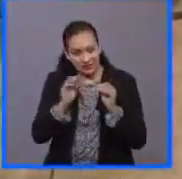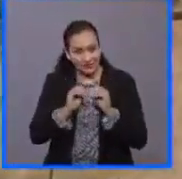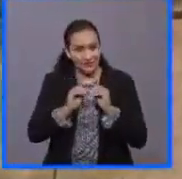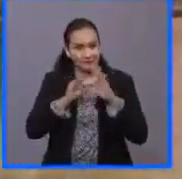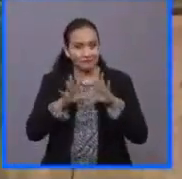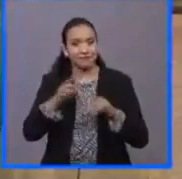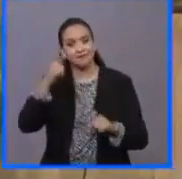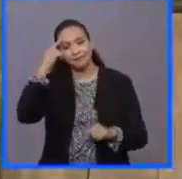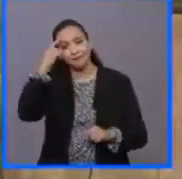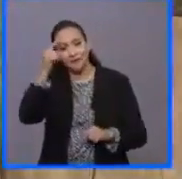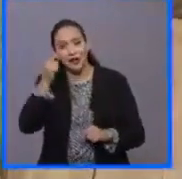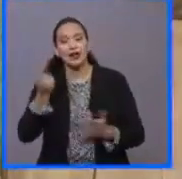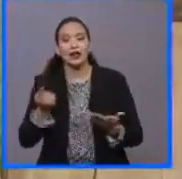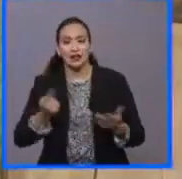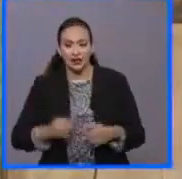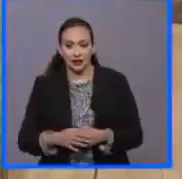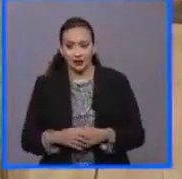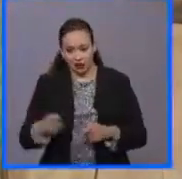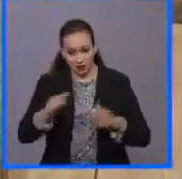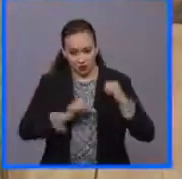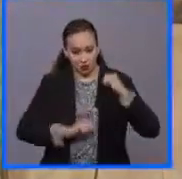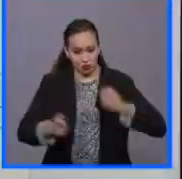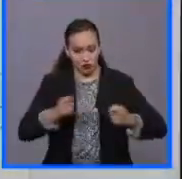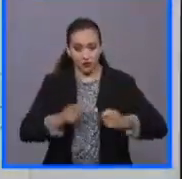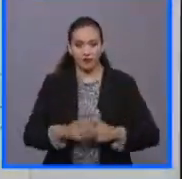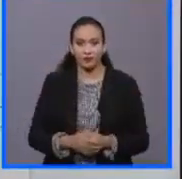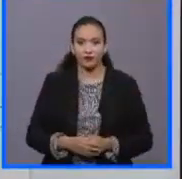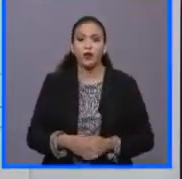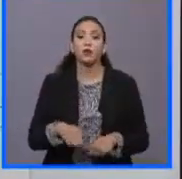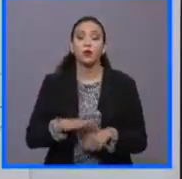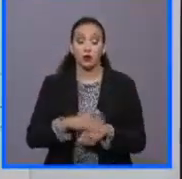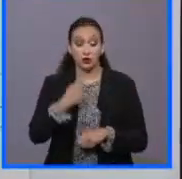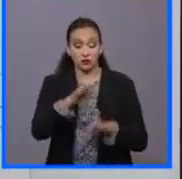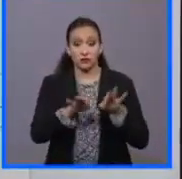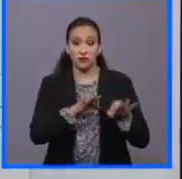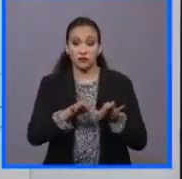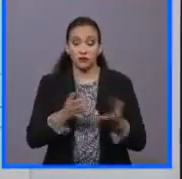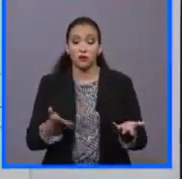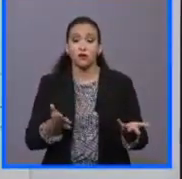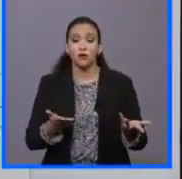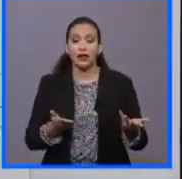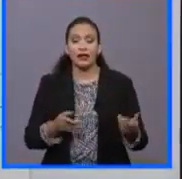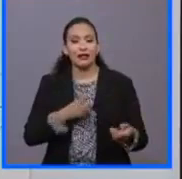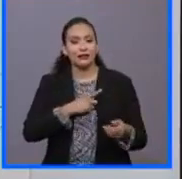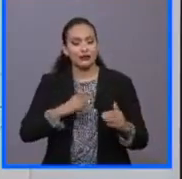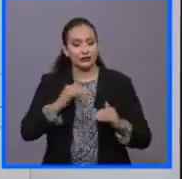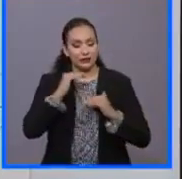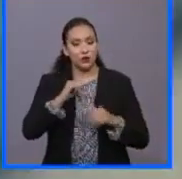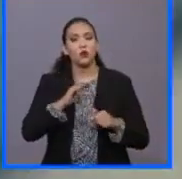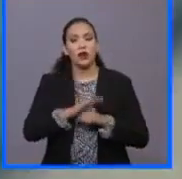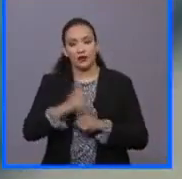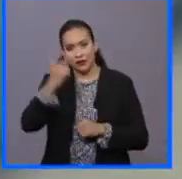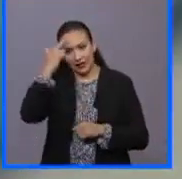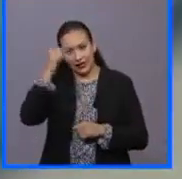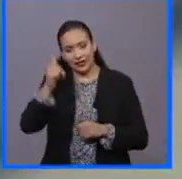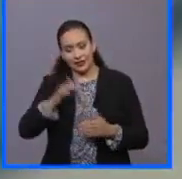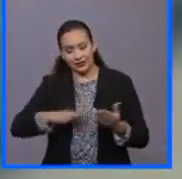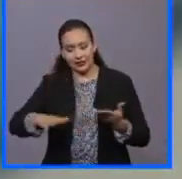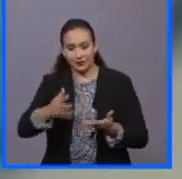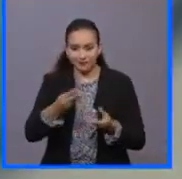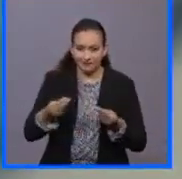para dirigir las actuaciones de la autoridad, pues su ejercicio está restringido a la existencia de causas